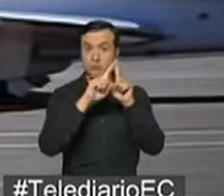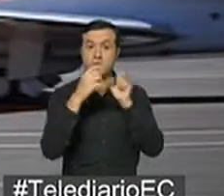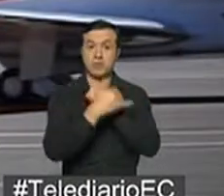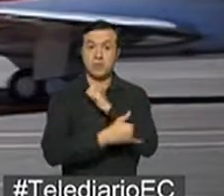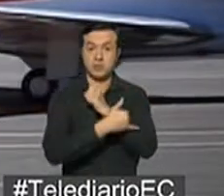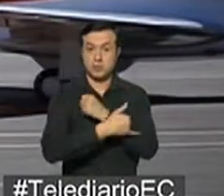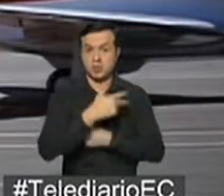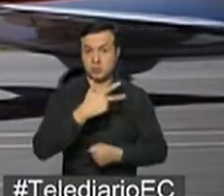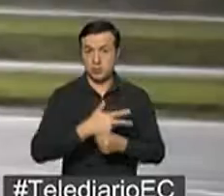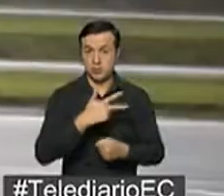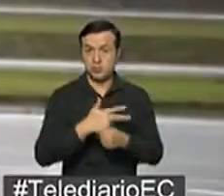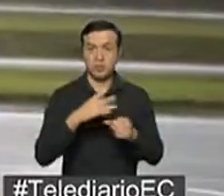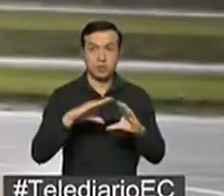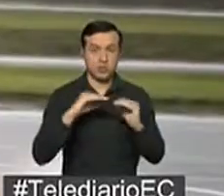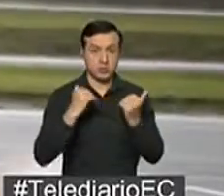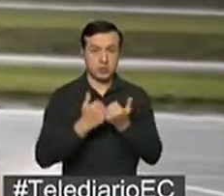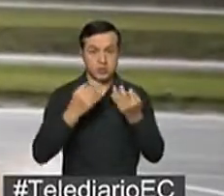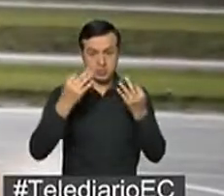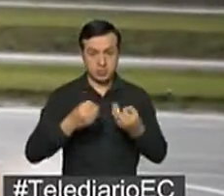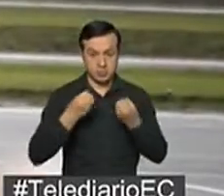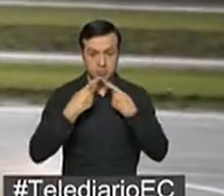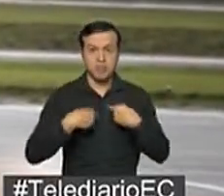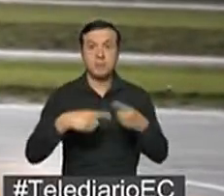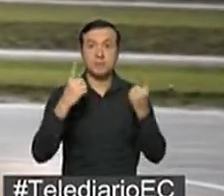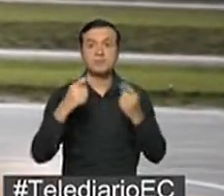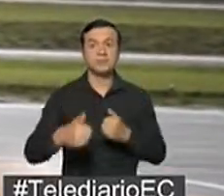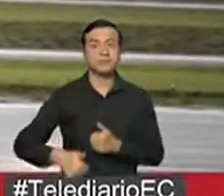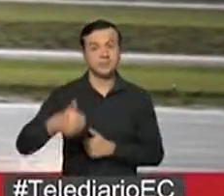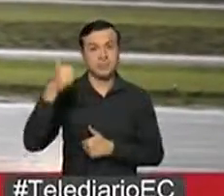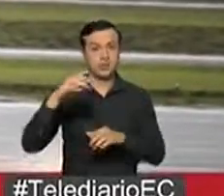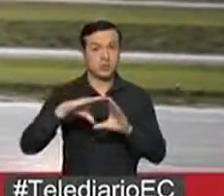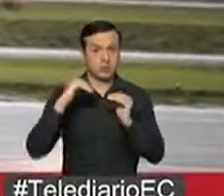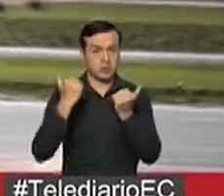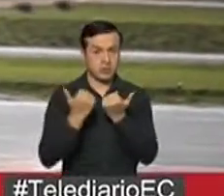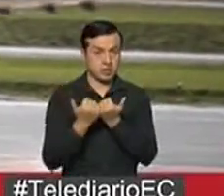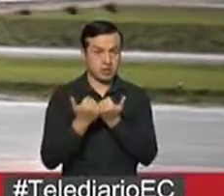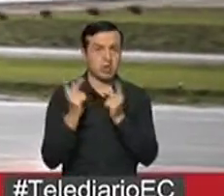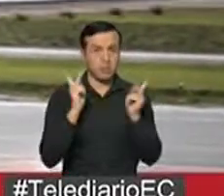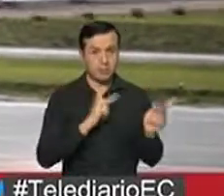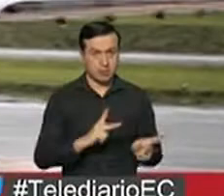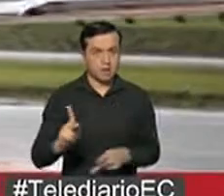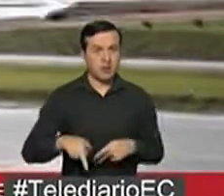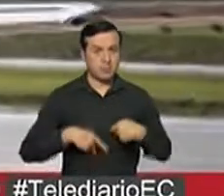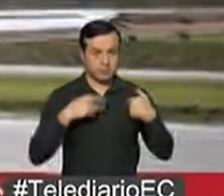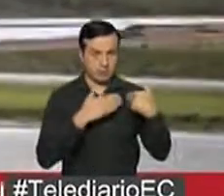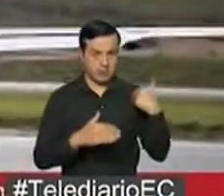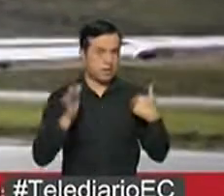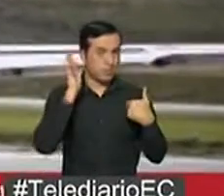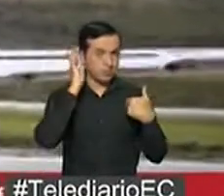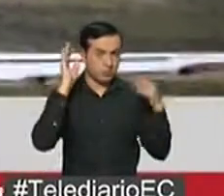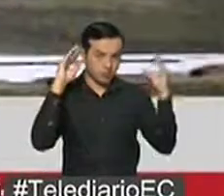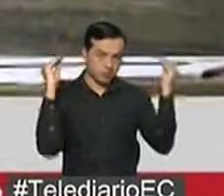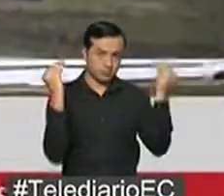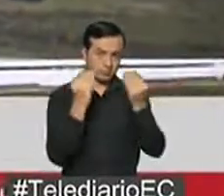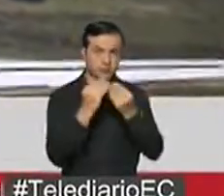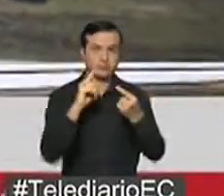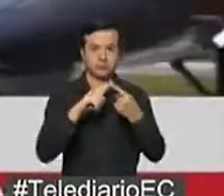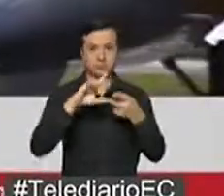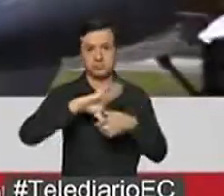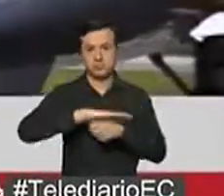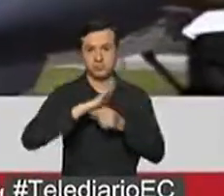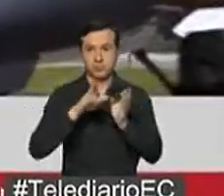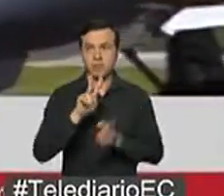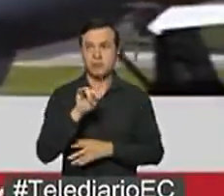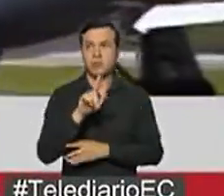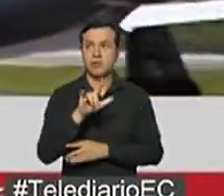la comitiva oficial la integran una titular del comité interinstitucional plan toda una vida rocío gonzález el canciller josé